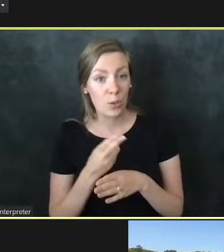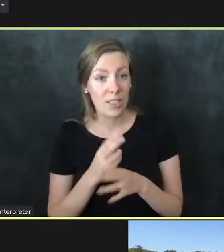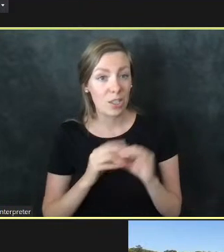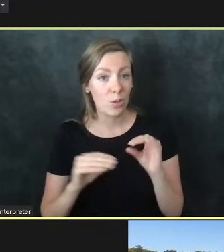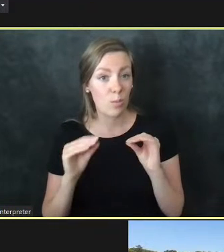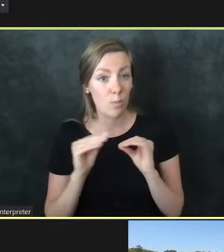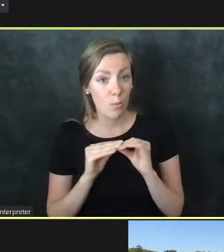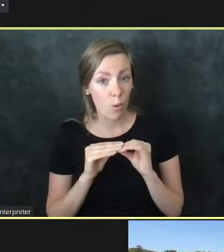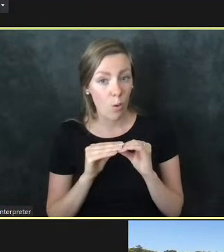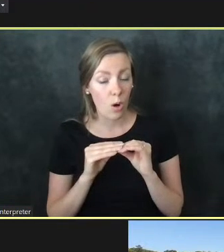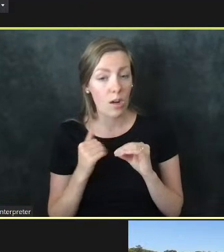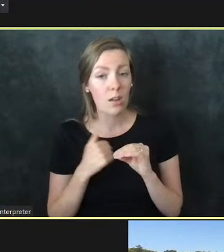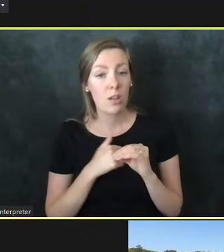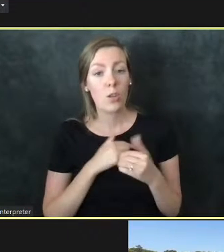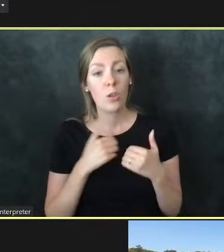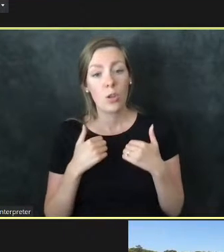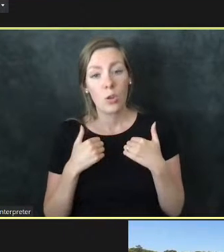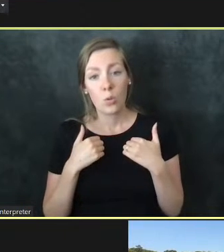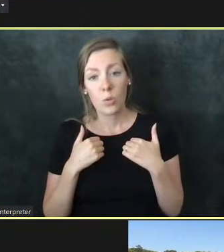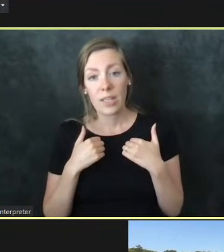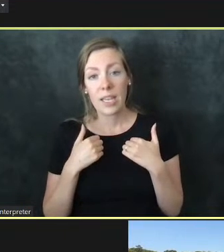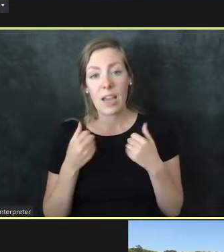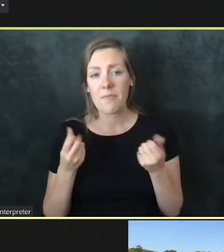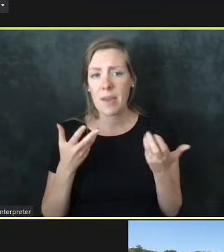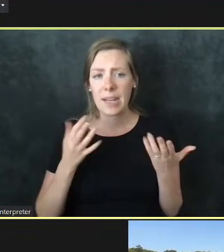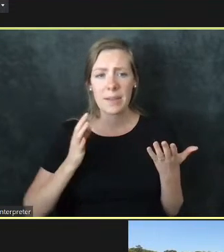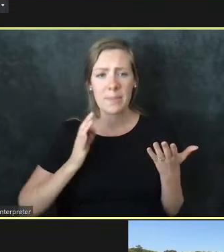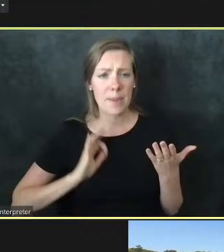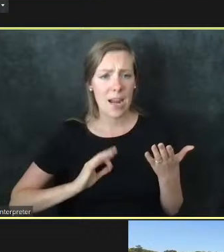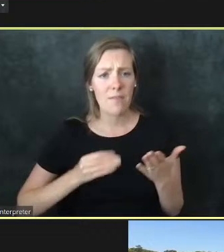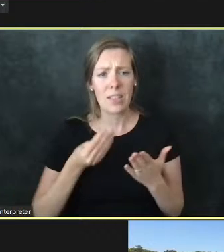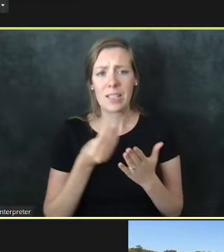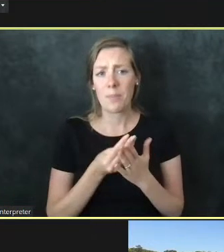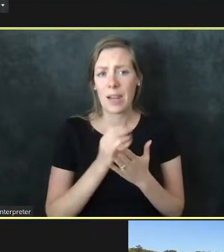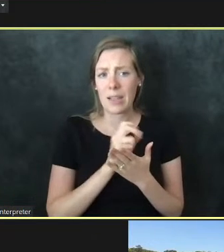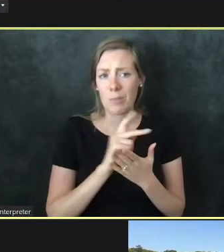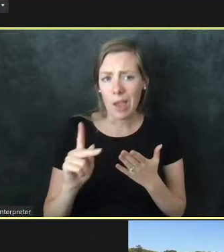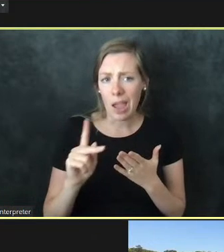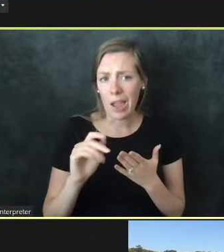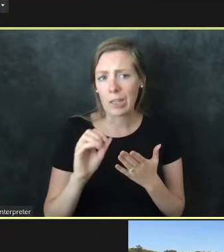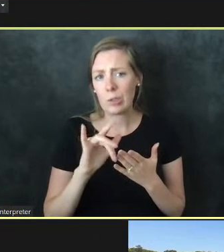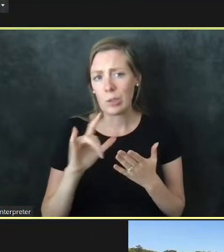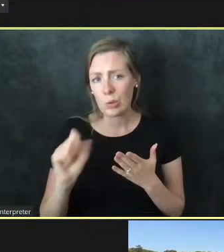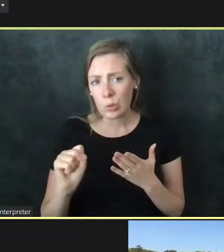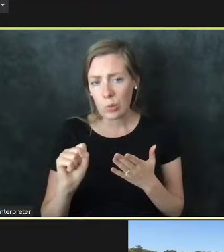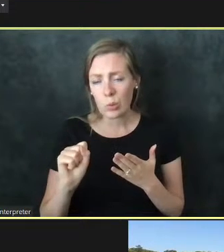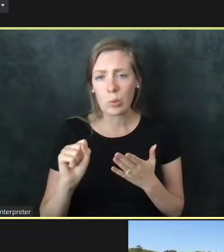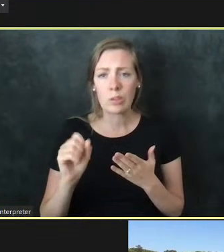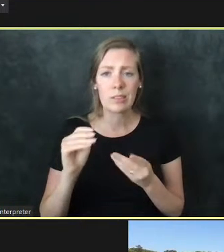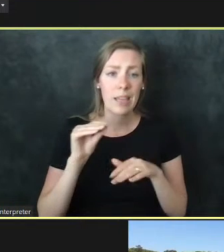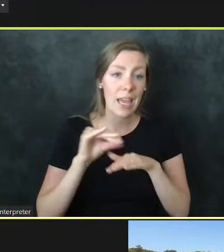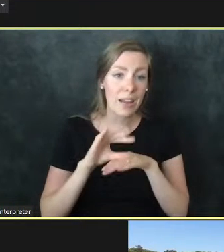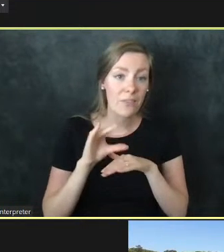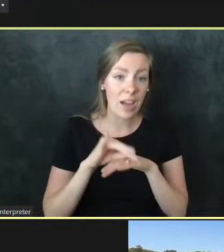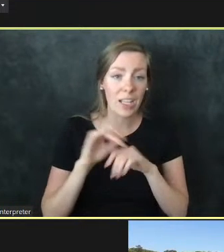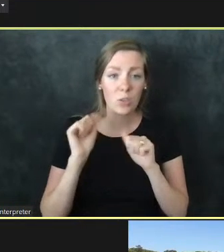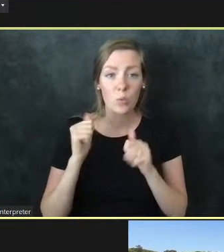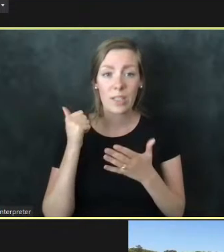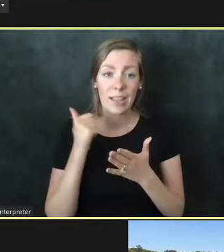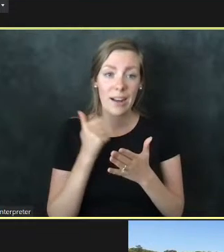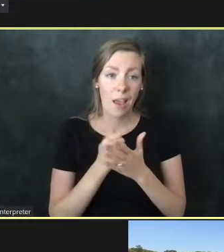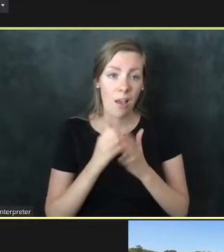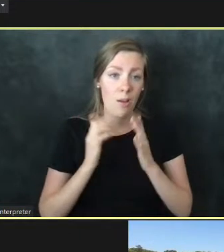reducir su agua más. Somos un número a rebates, a herramientas